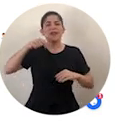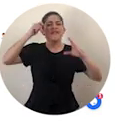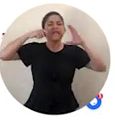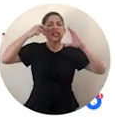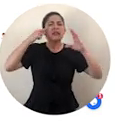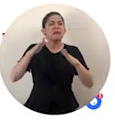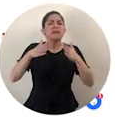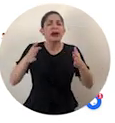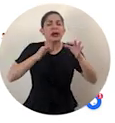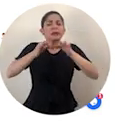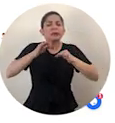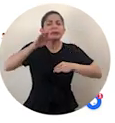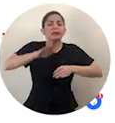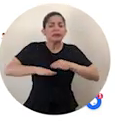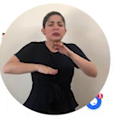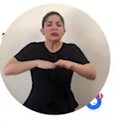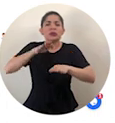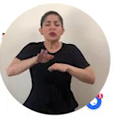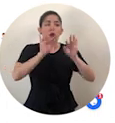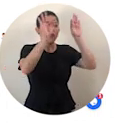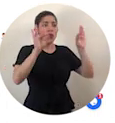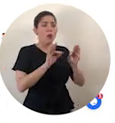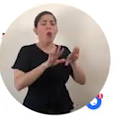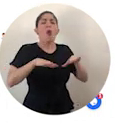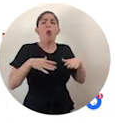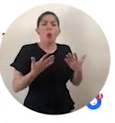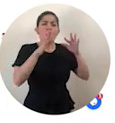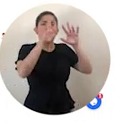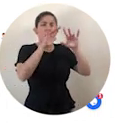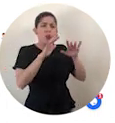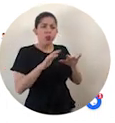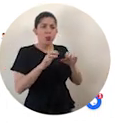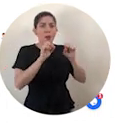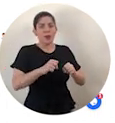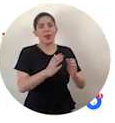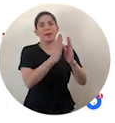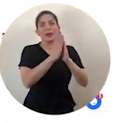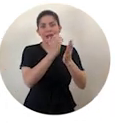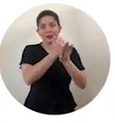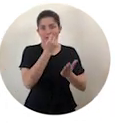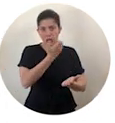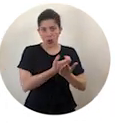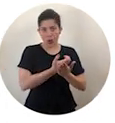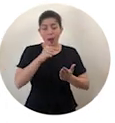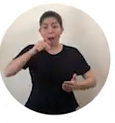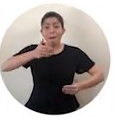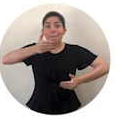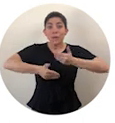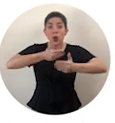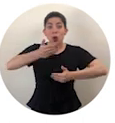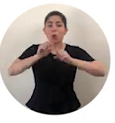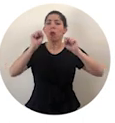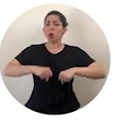le explicamos paso a paso cómo llenar el formulario y poder así tener acceso a la ayuda económica. Este proceso se